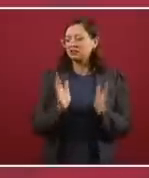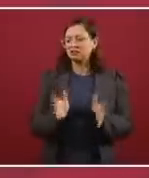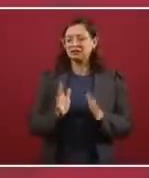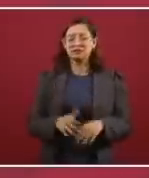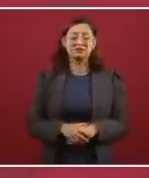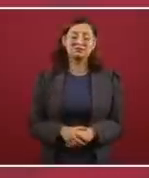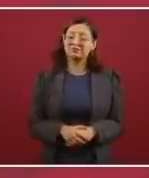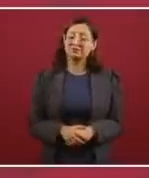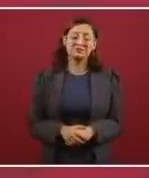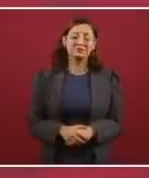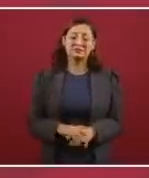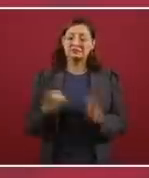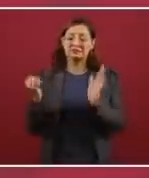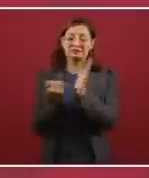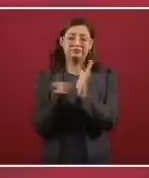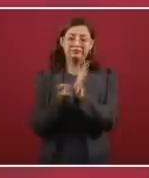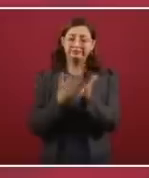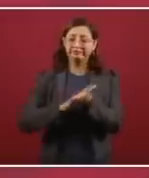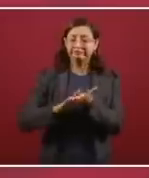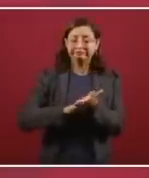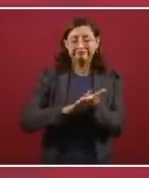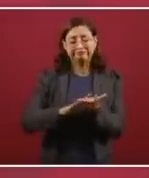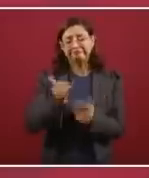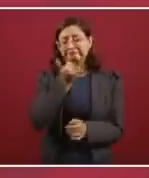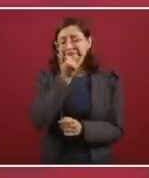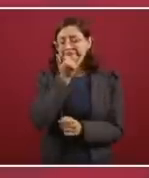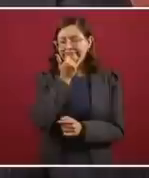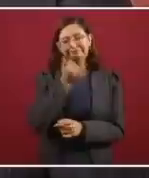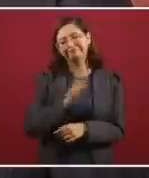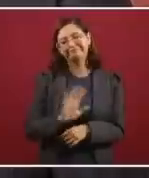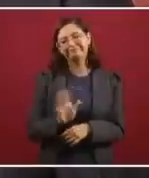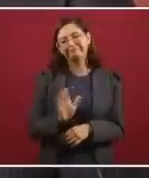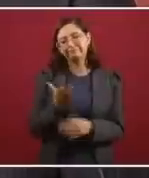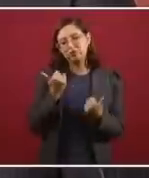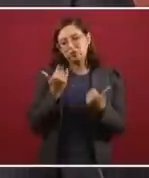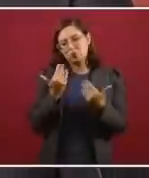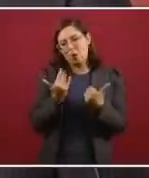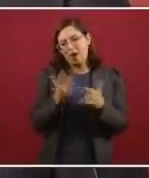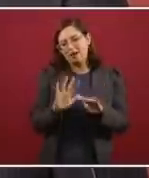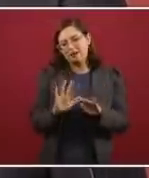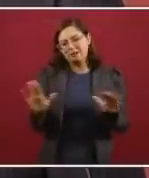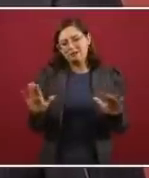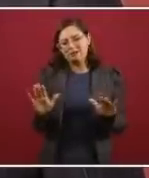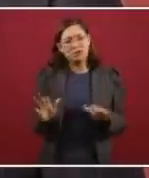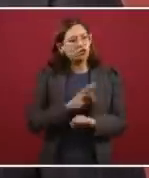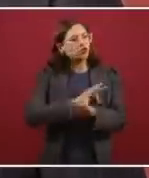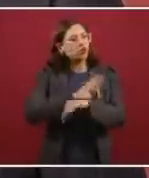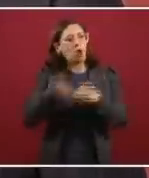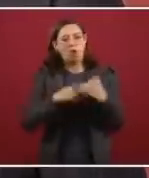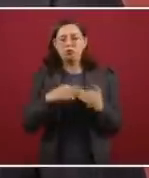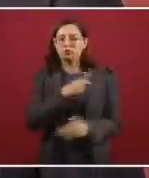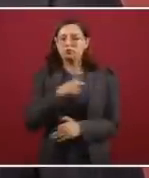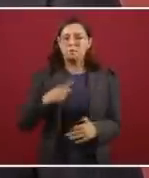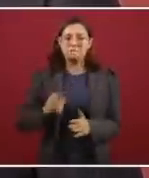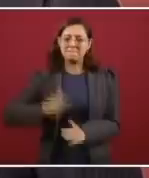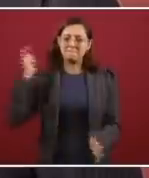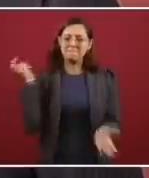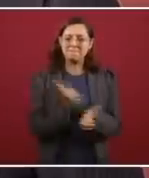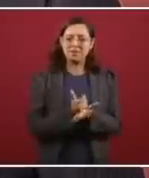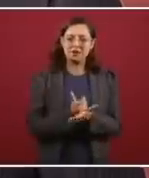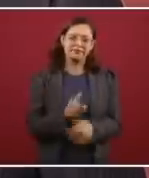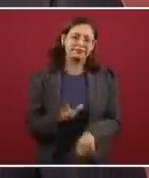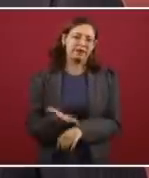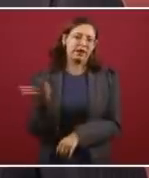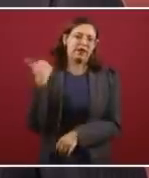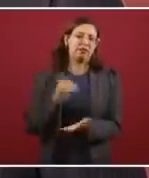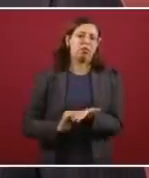condonación de impuestos. O sea, ya no se condona impuesto a nadie. Eso era un abuso.